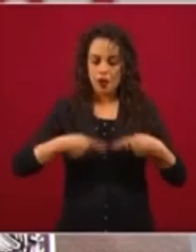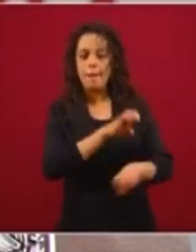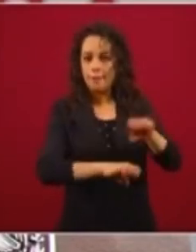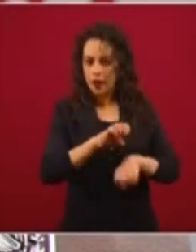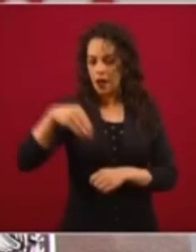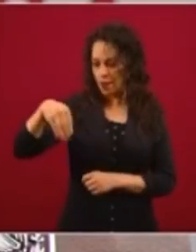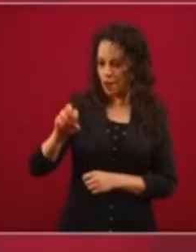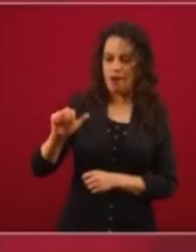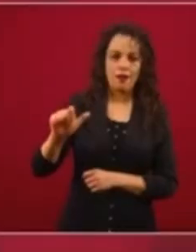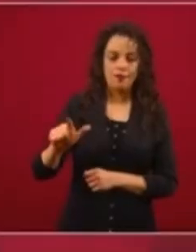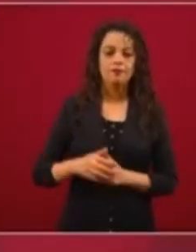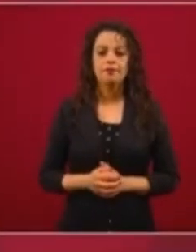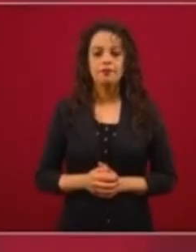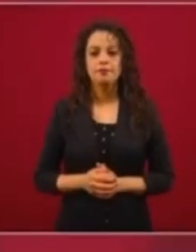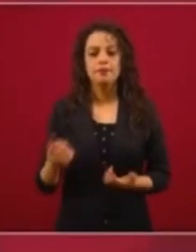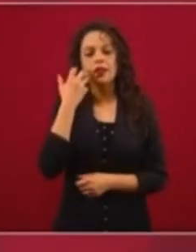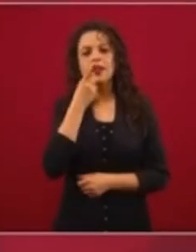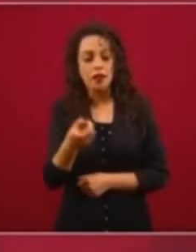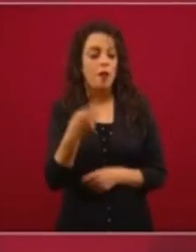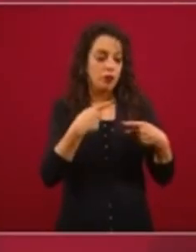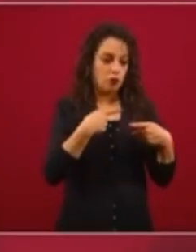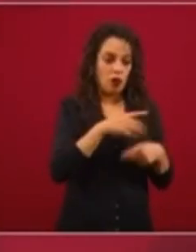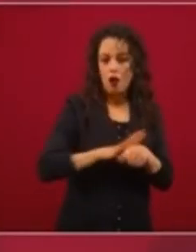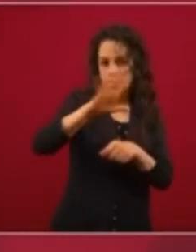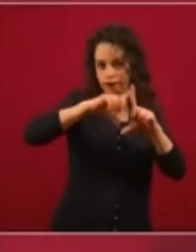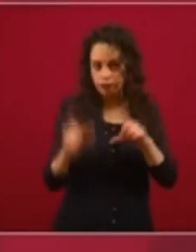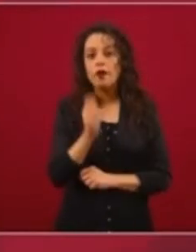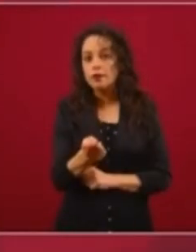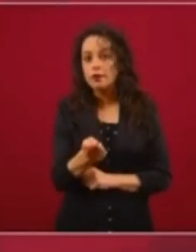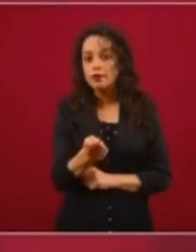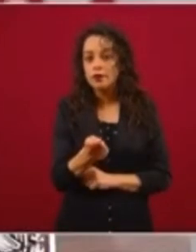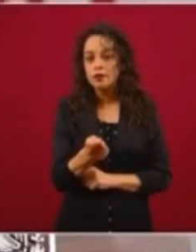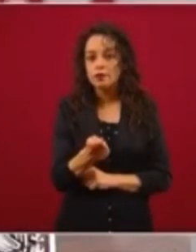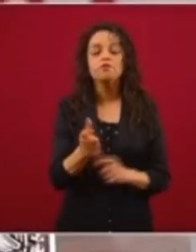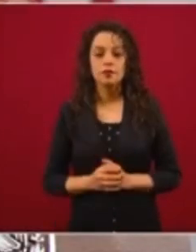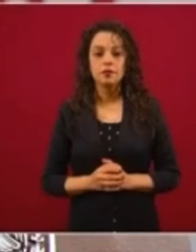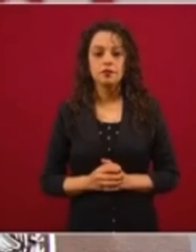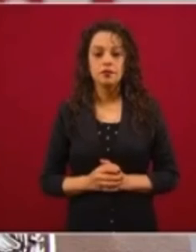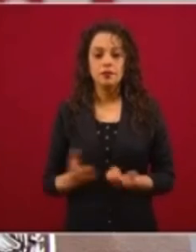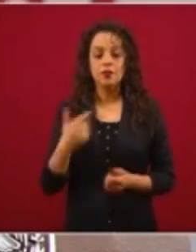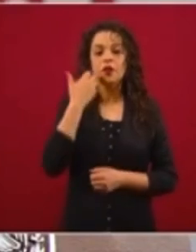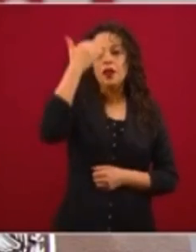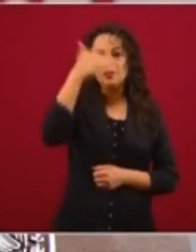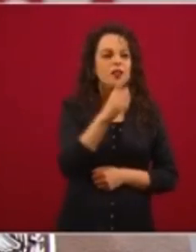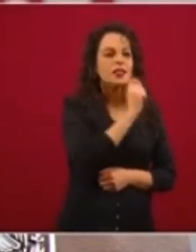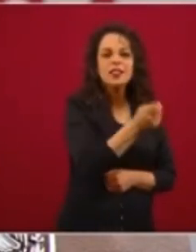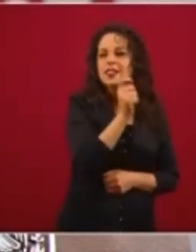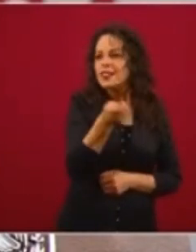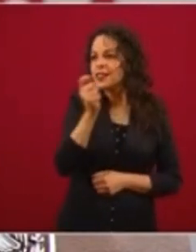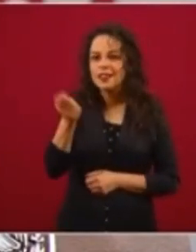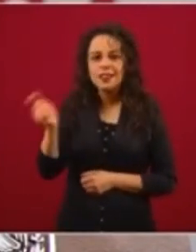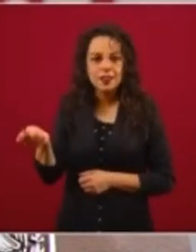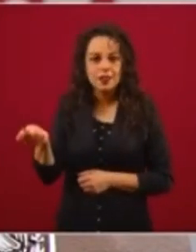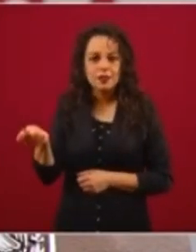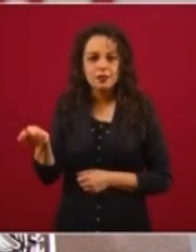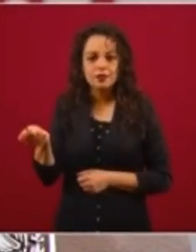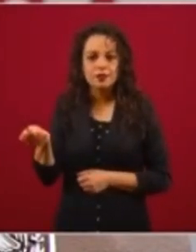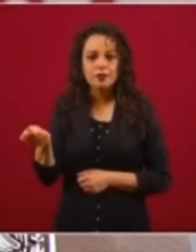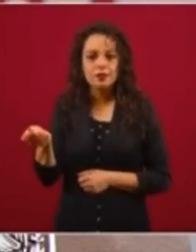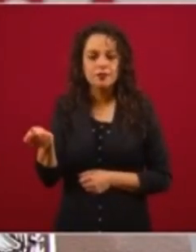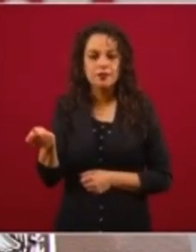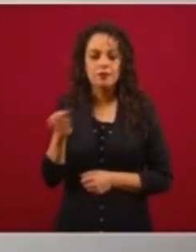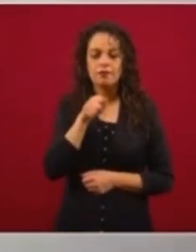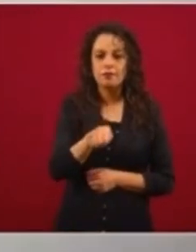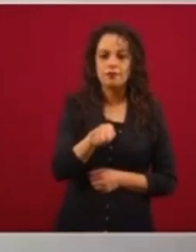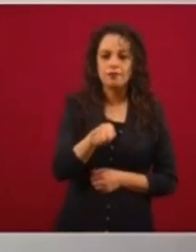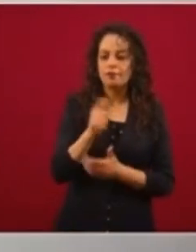morales, es decir, a ciudadanos, empresarios y a corporaciones, a partidos políticos. Saber quién es quién en la compra